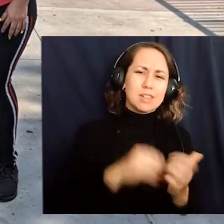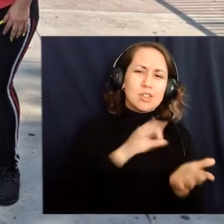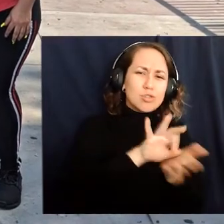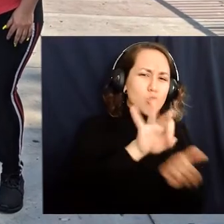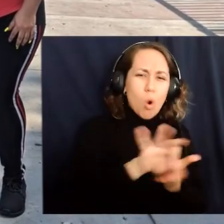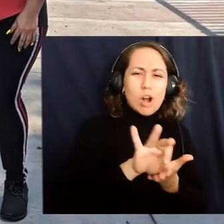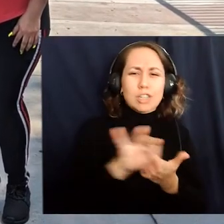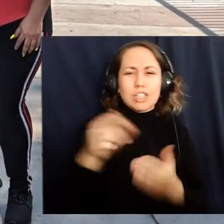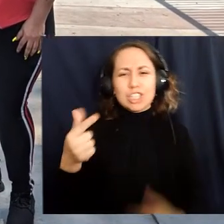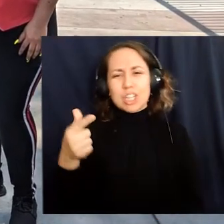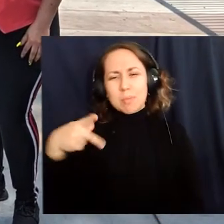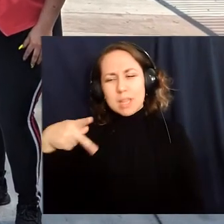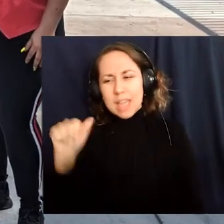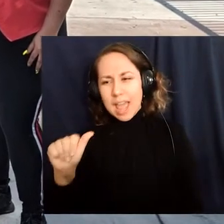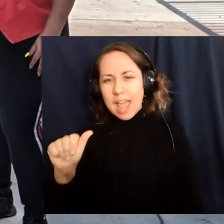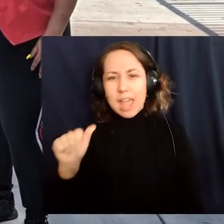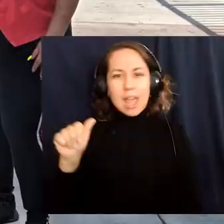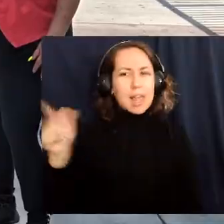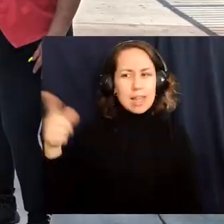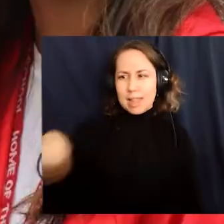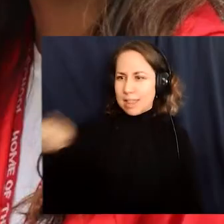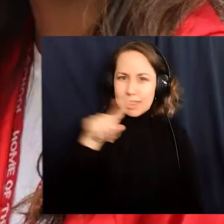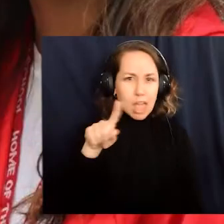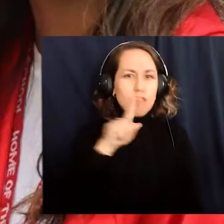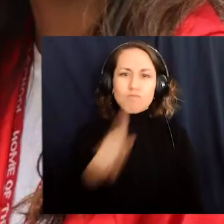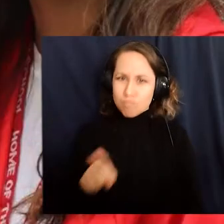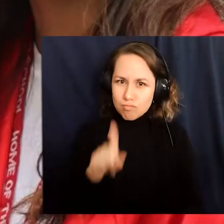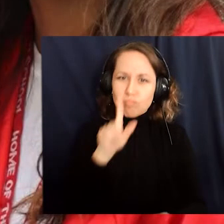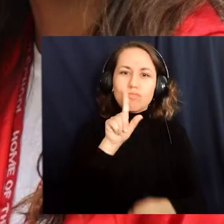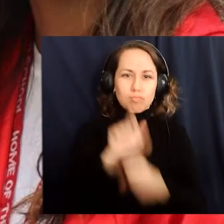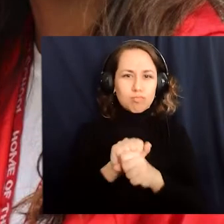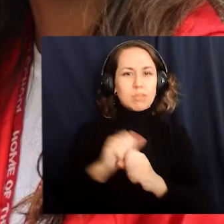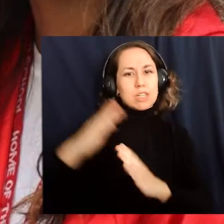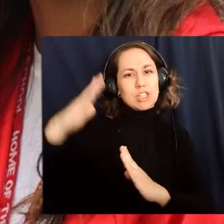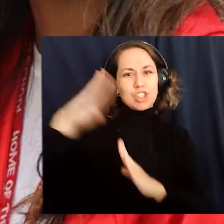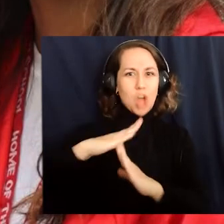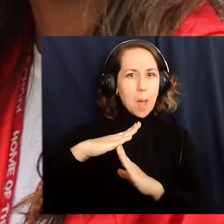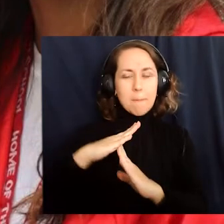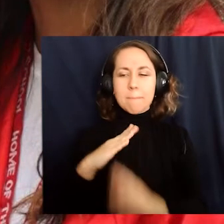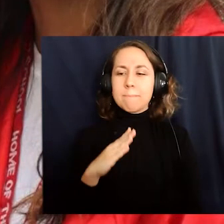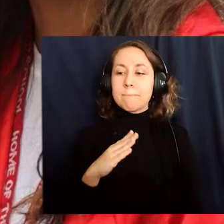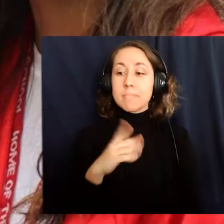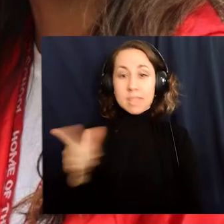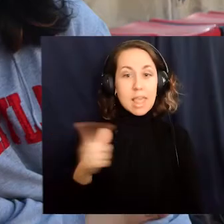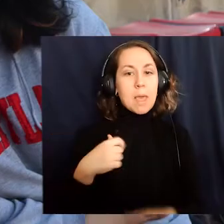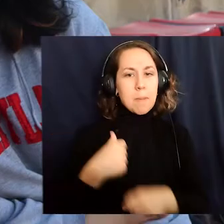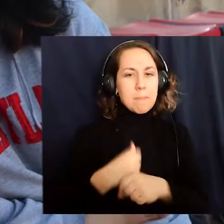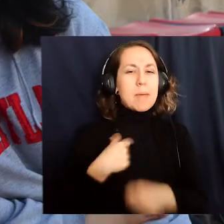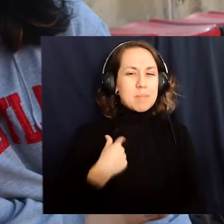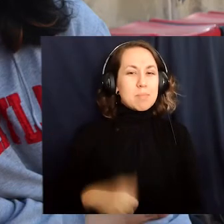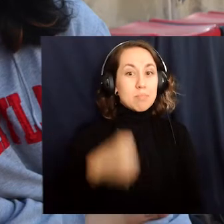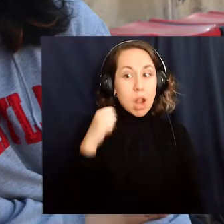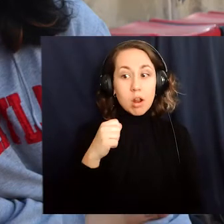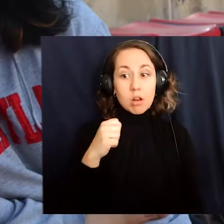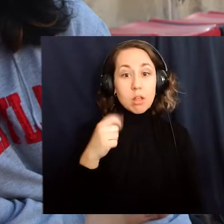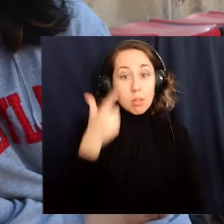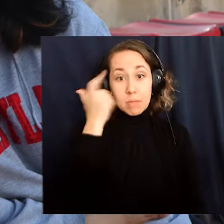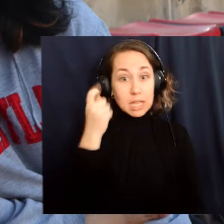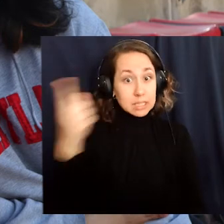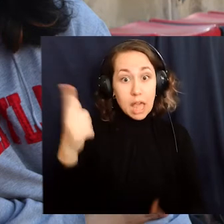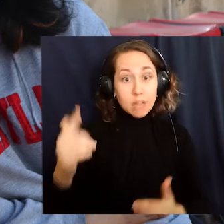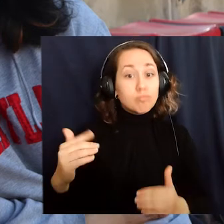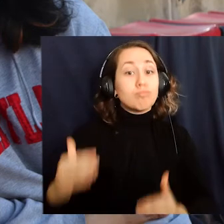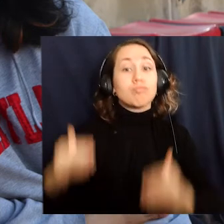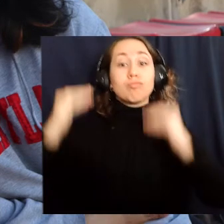preparatoria de Santa Ana, su voz, su seguridad, su autoestima, ellos van a ser la luz brillante